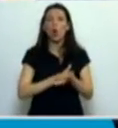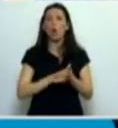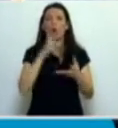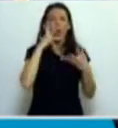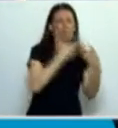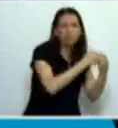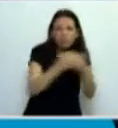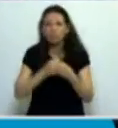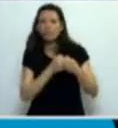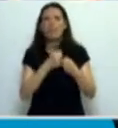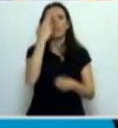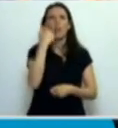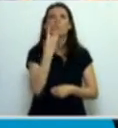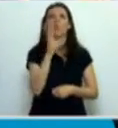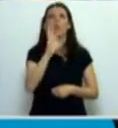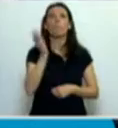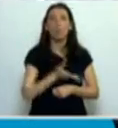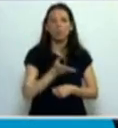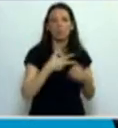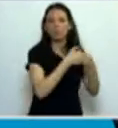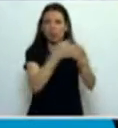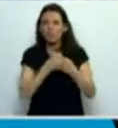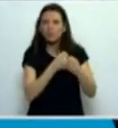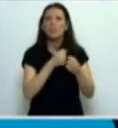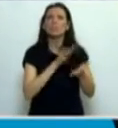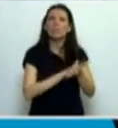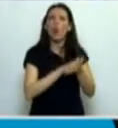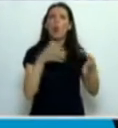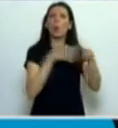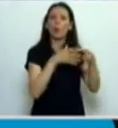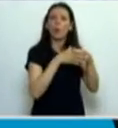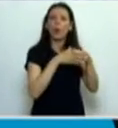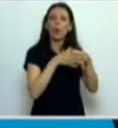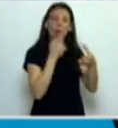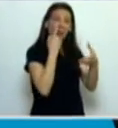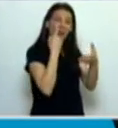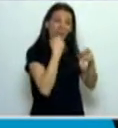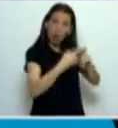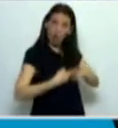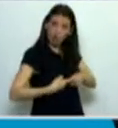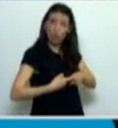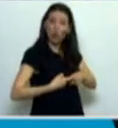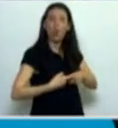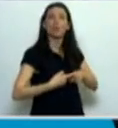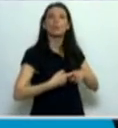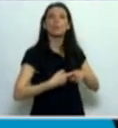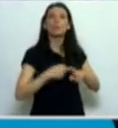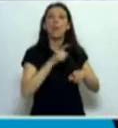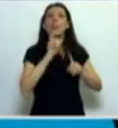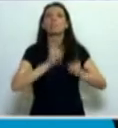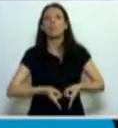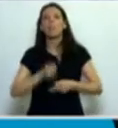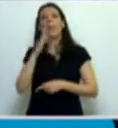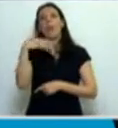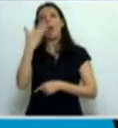en aproximadamente el 94% de los dictámenes de la Comisión Mixta Revisora de Cuentas y sobre lo que también hizo hincapié